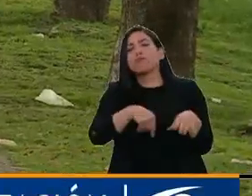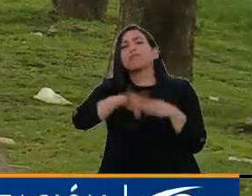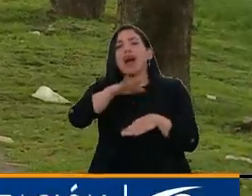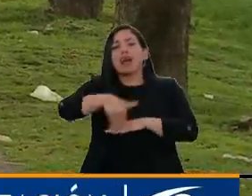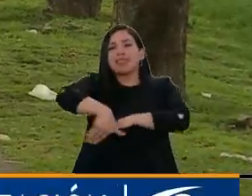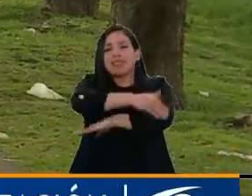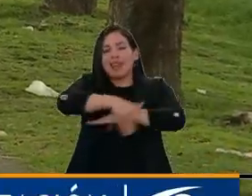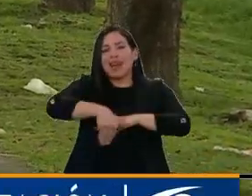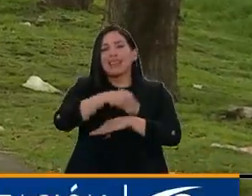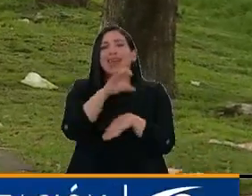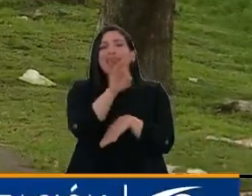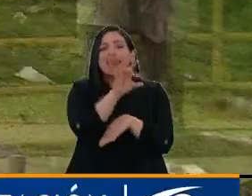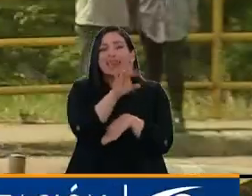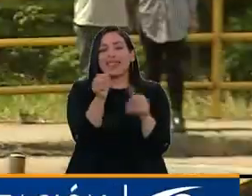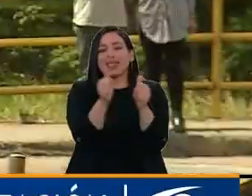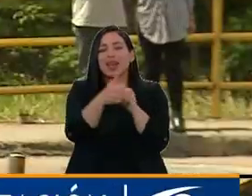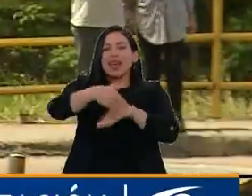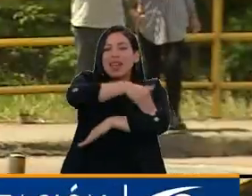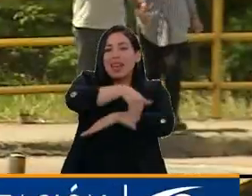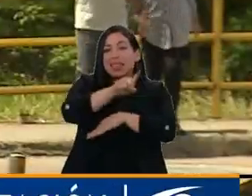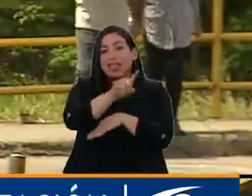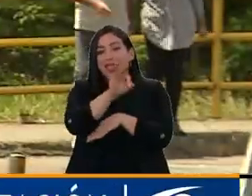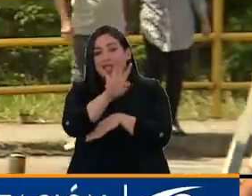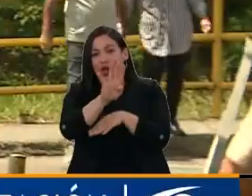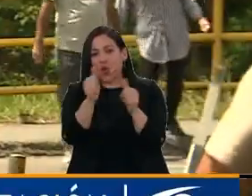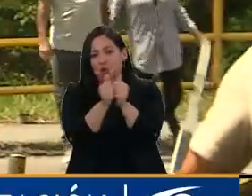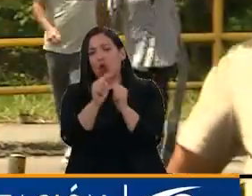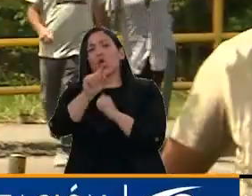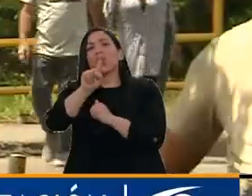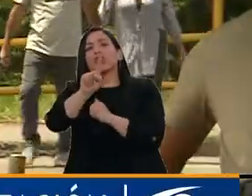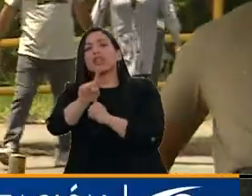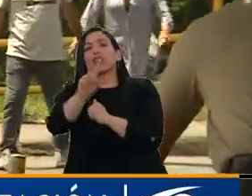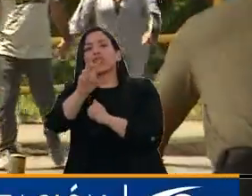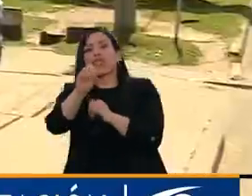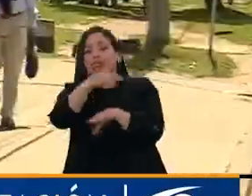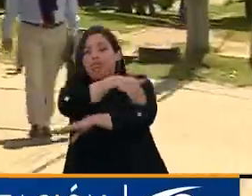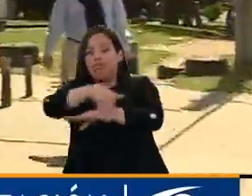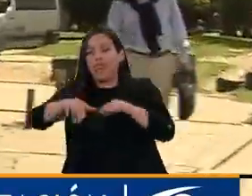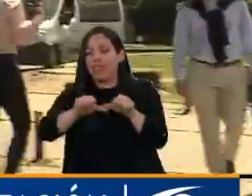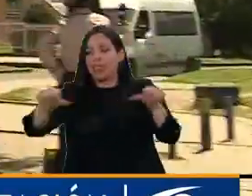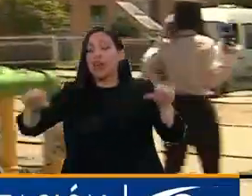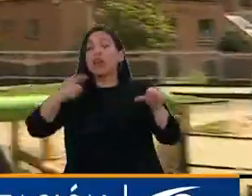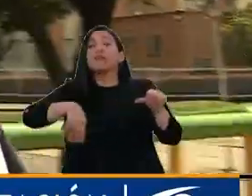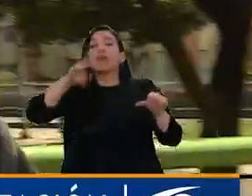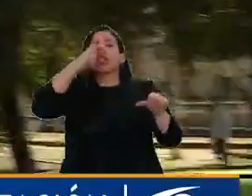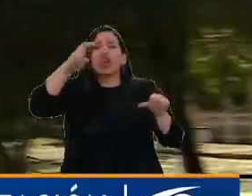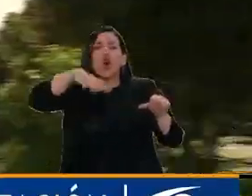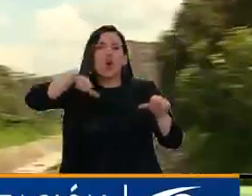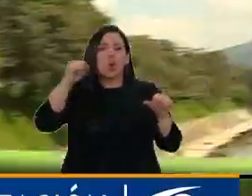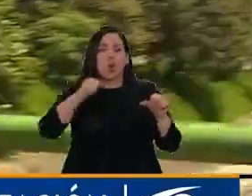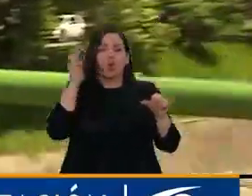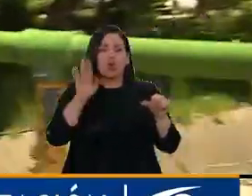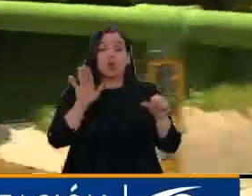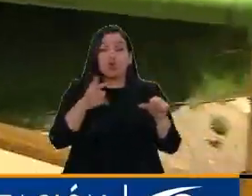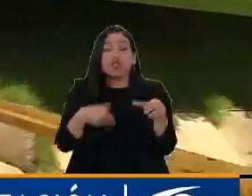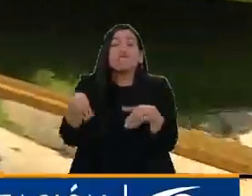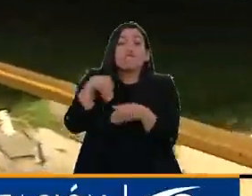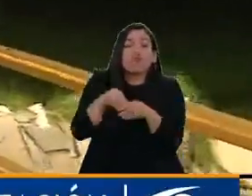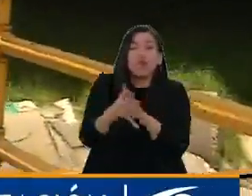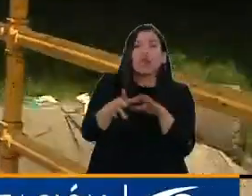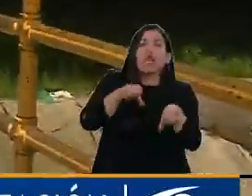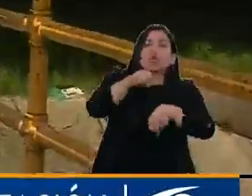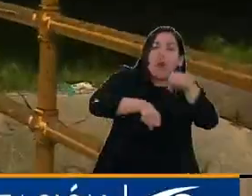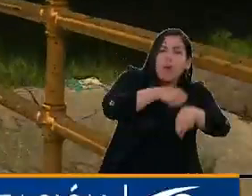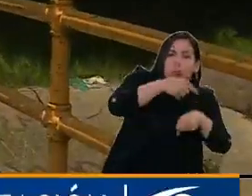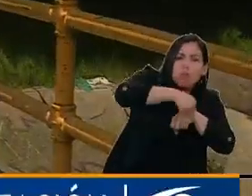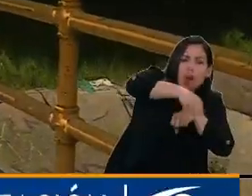la avenida Carrera 15 entre calle 134 y calle 170. En el norte de la ciudad, que incluye